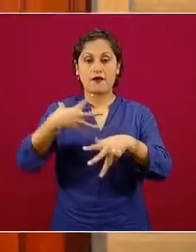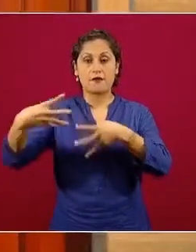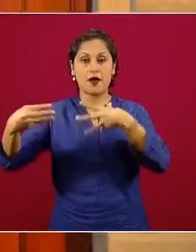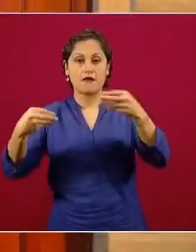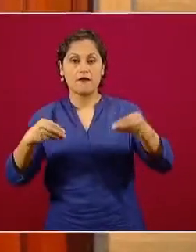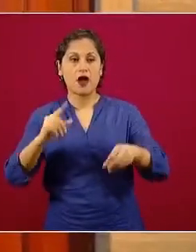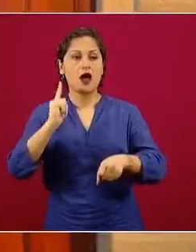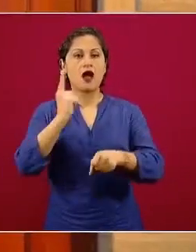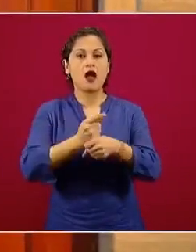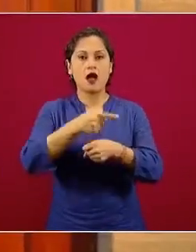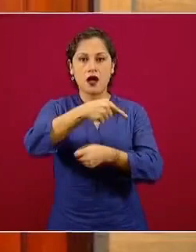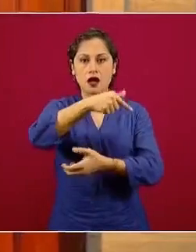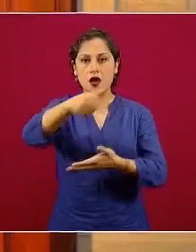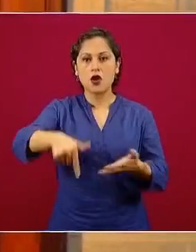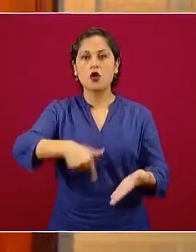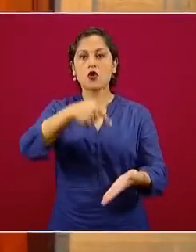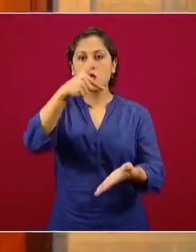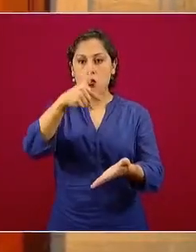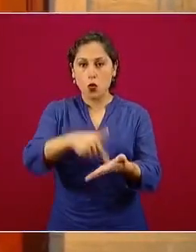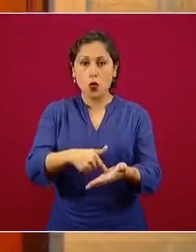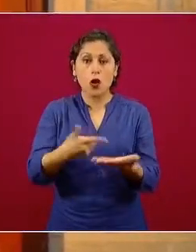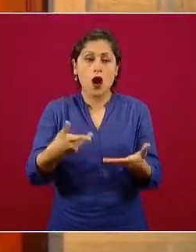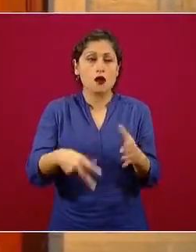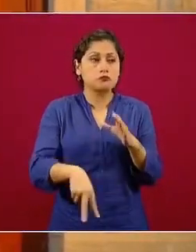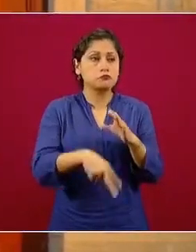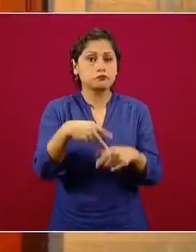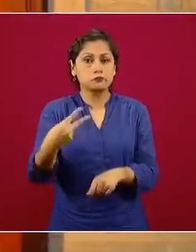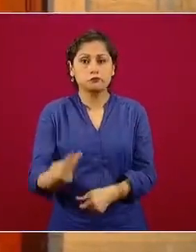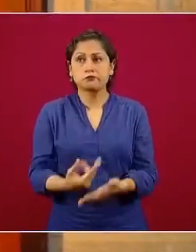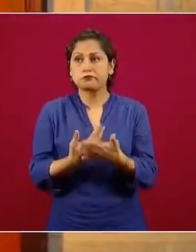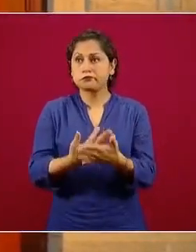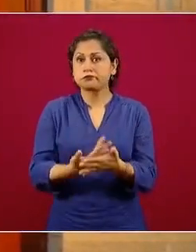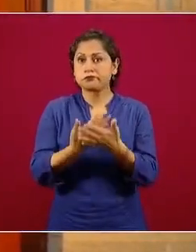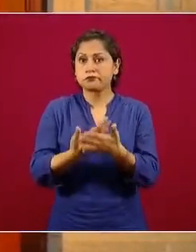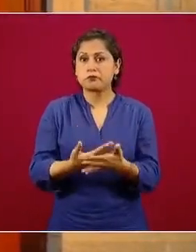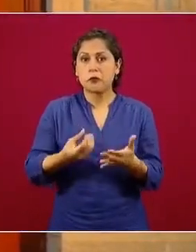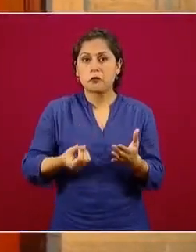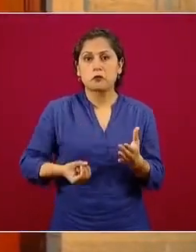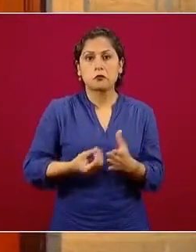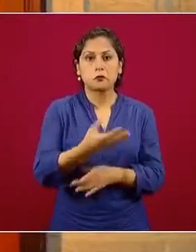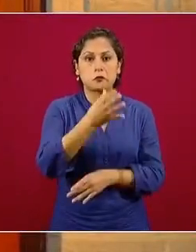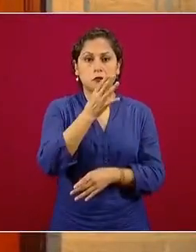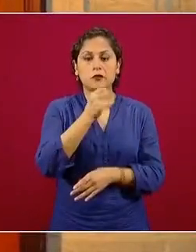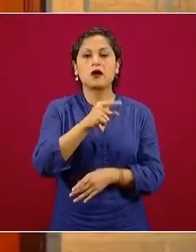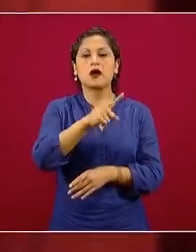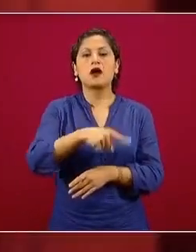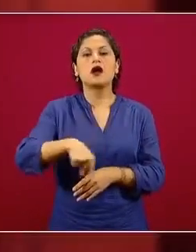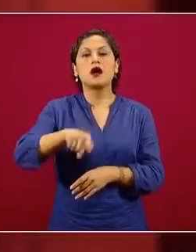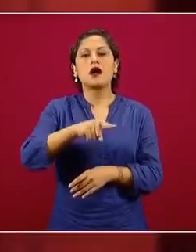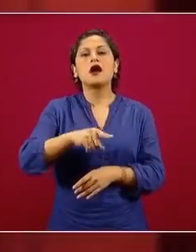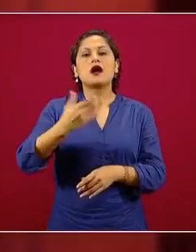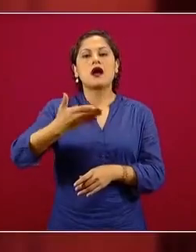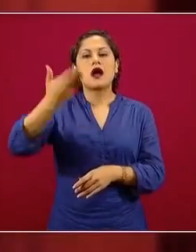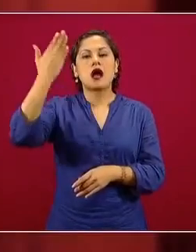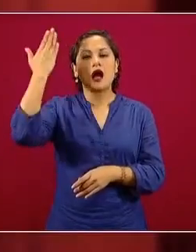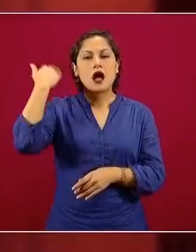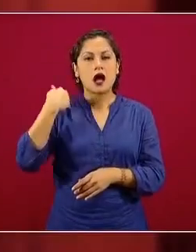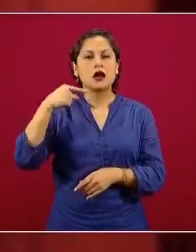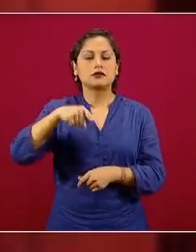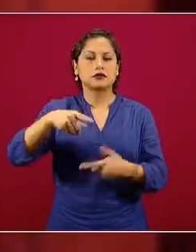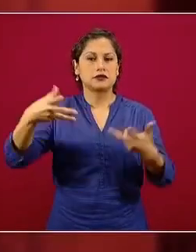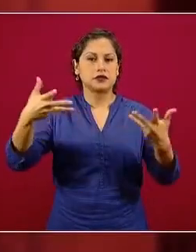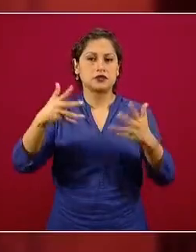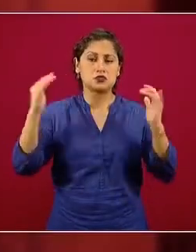eventos deportivos bueno incluso ahí se celebró en algún momento una misa multitudinaria y que hoy ha sido de gran utilidad